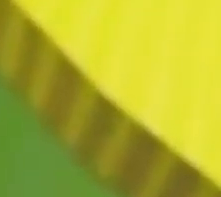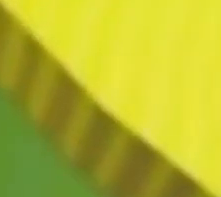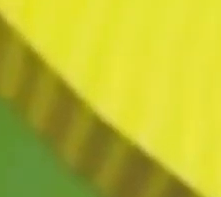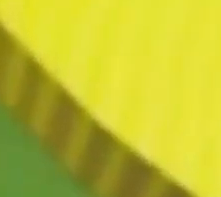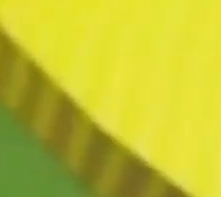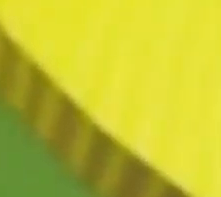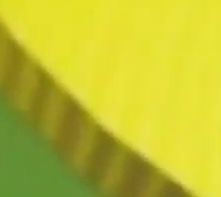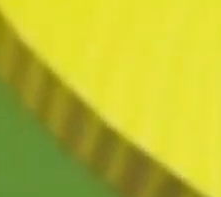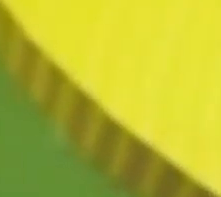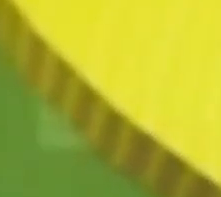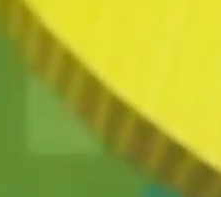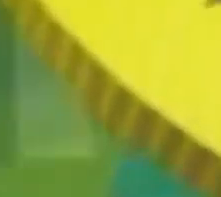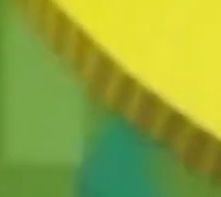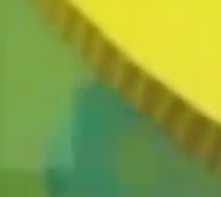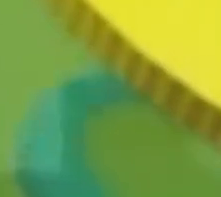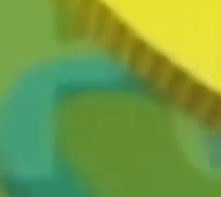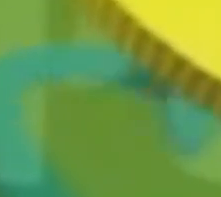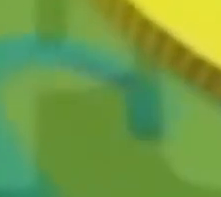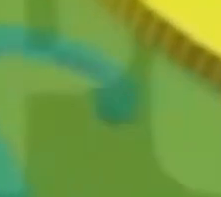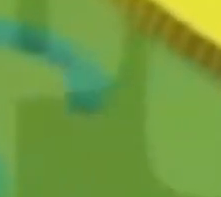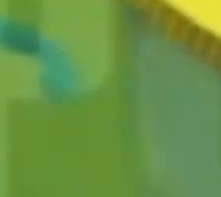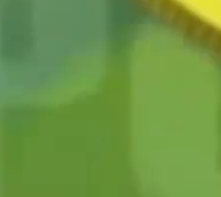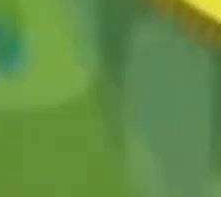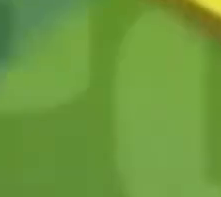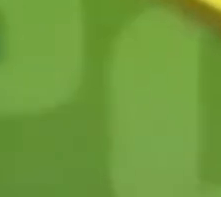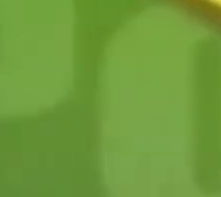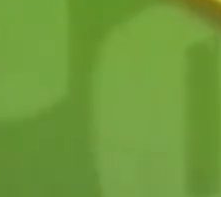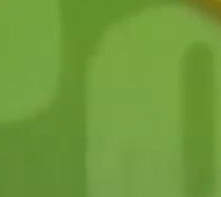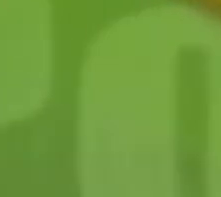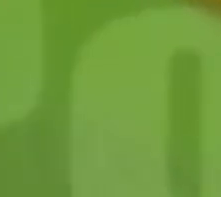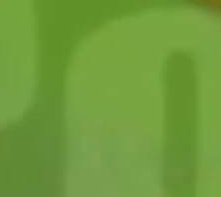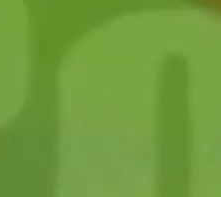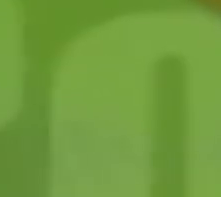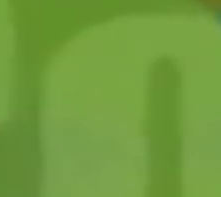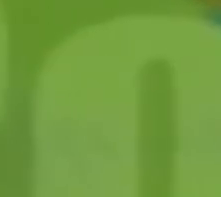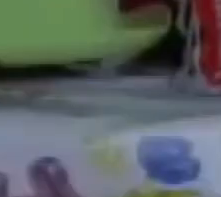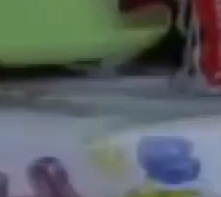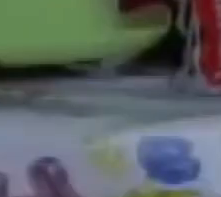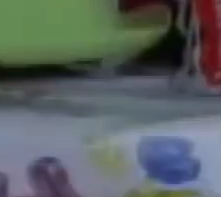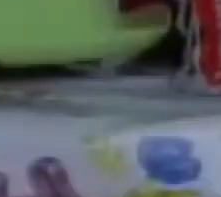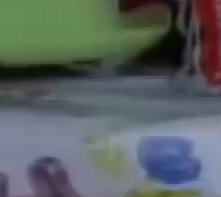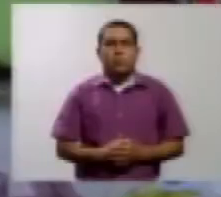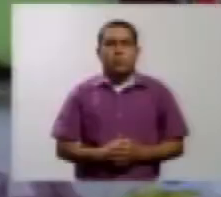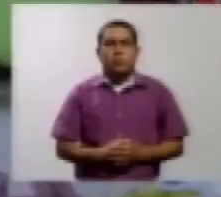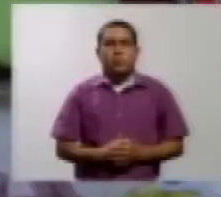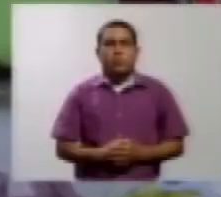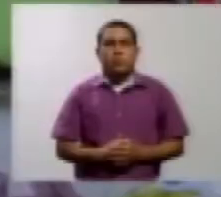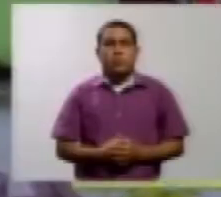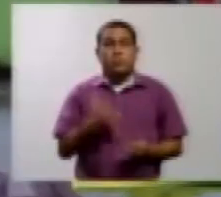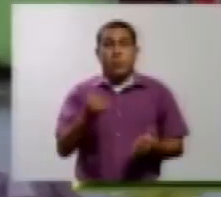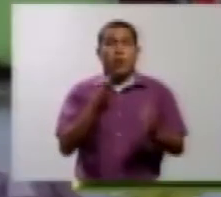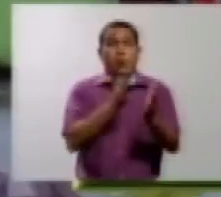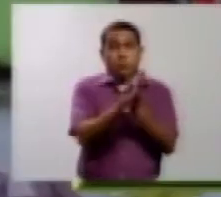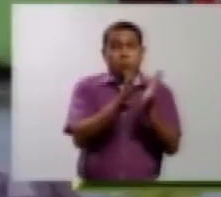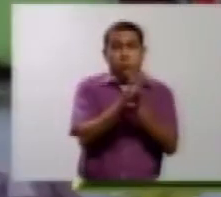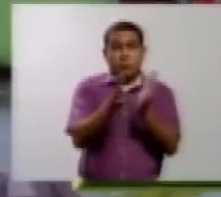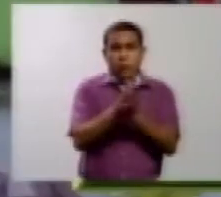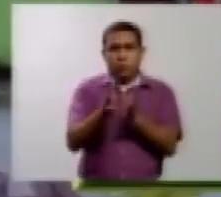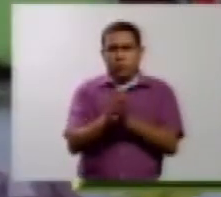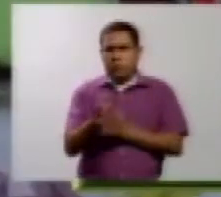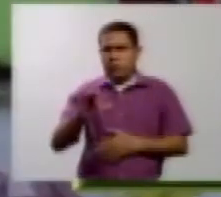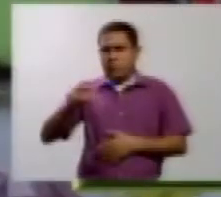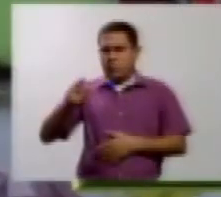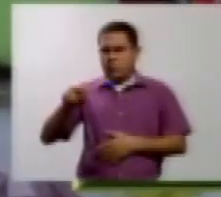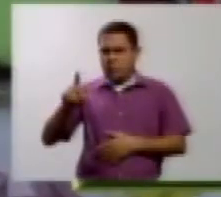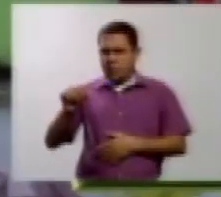Y Y como sigan diciendo que Ichadaza es una